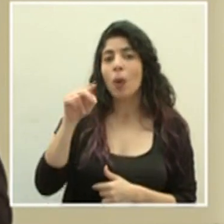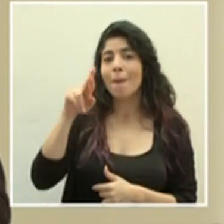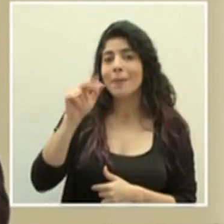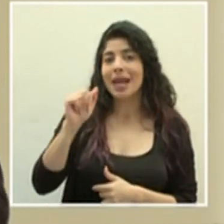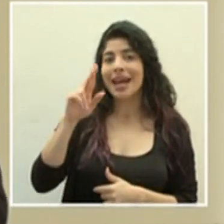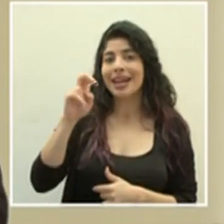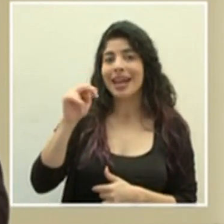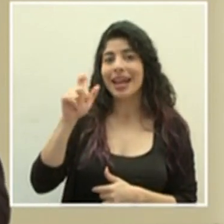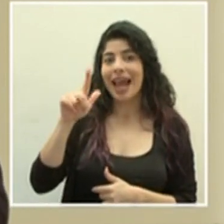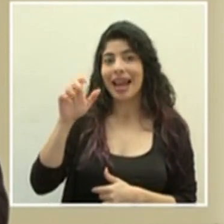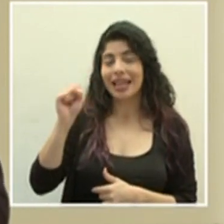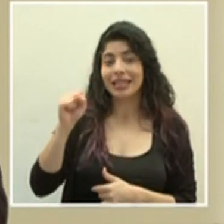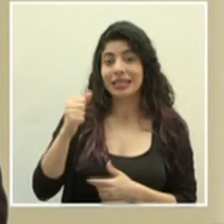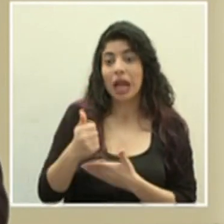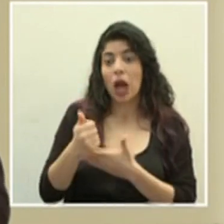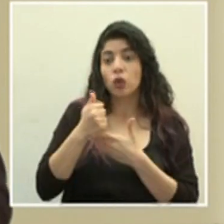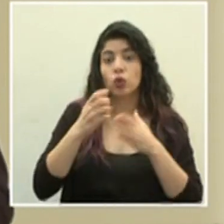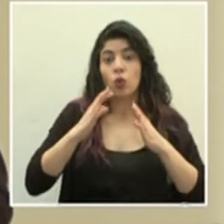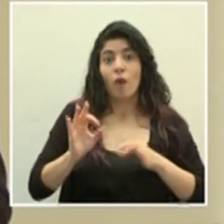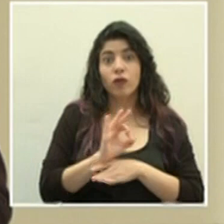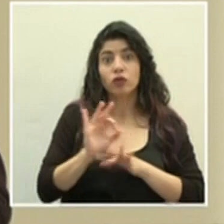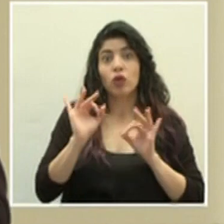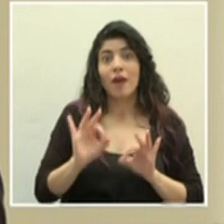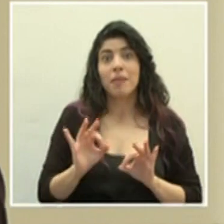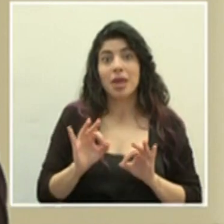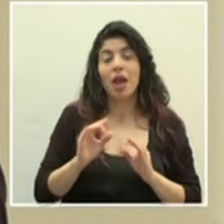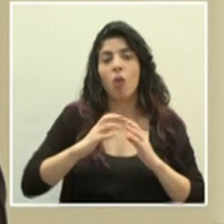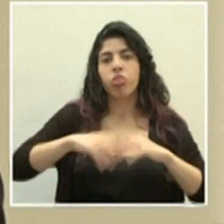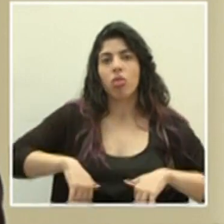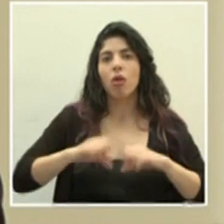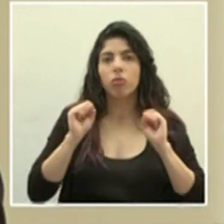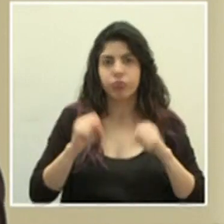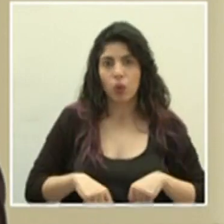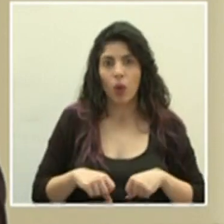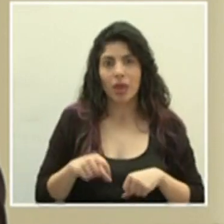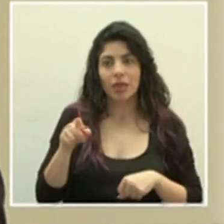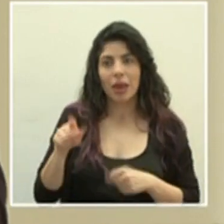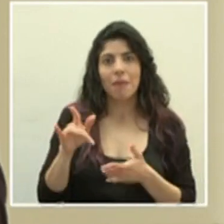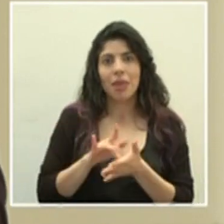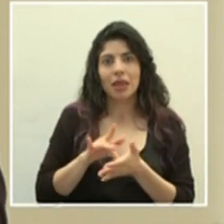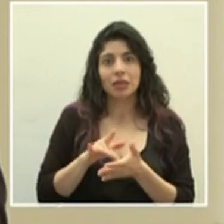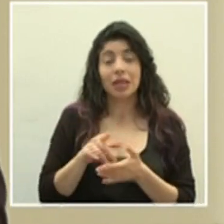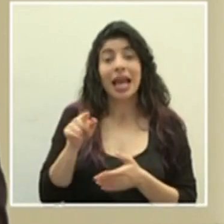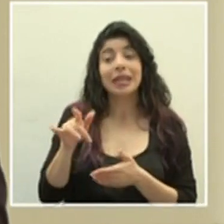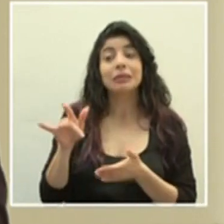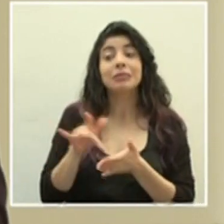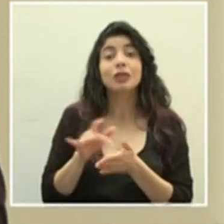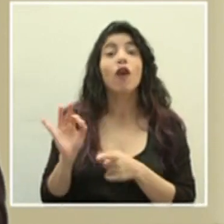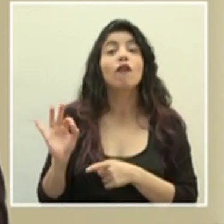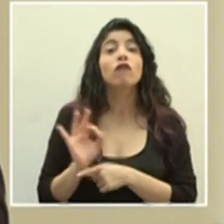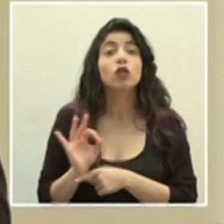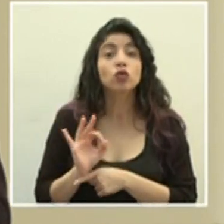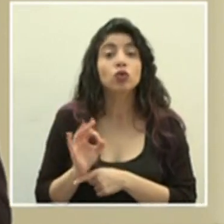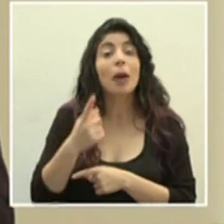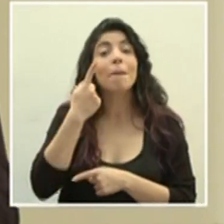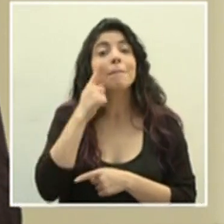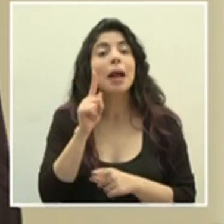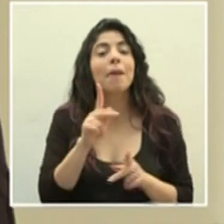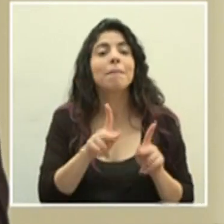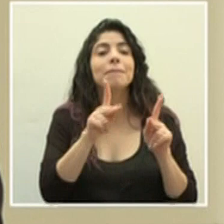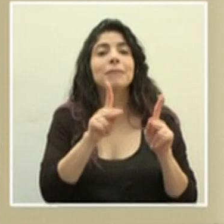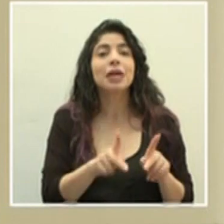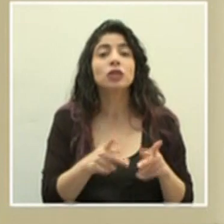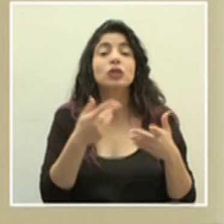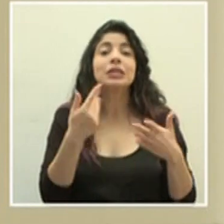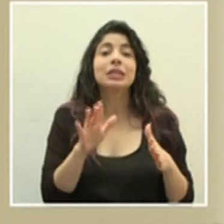de las funciones adecuadas en el cuerpo. Este medicamento está demostrando ser efectivo en personas que ya